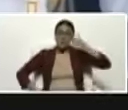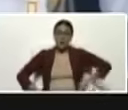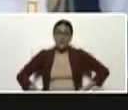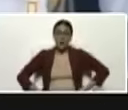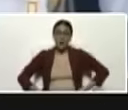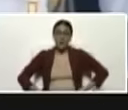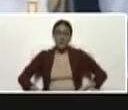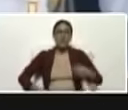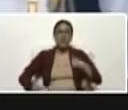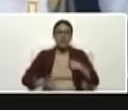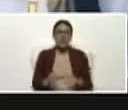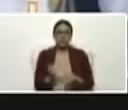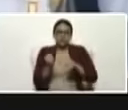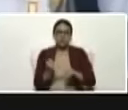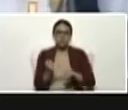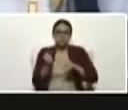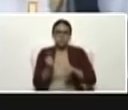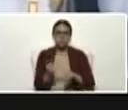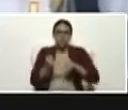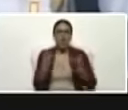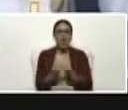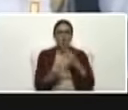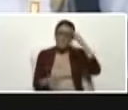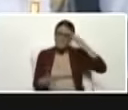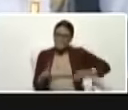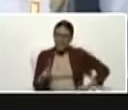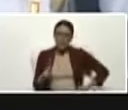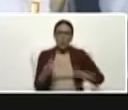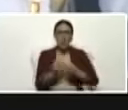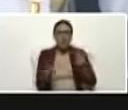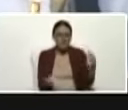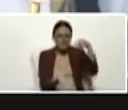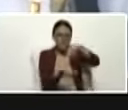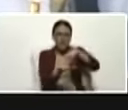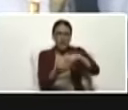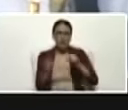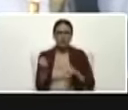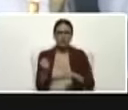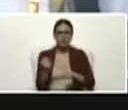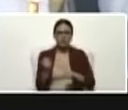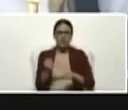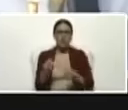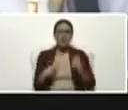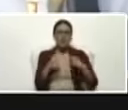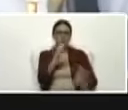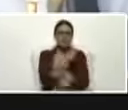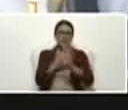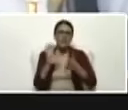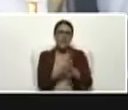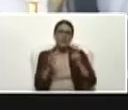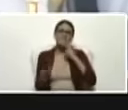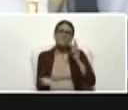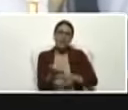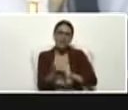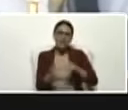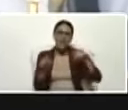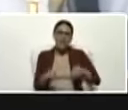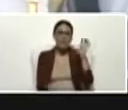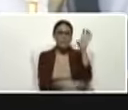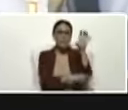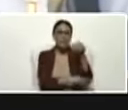que he llevado con patriotismo, con valentía, defendiendo la verdad de nuestra patria,